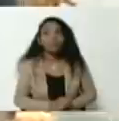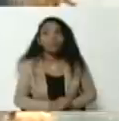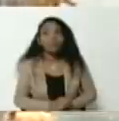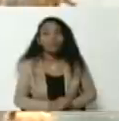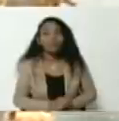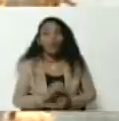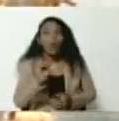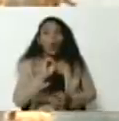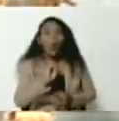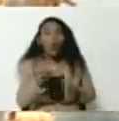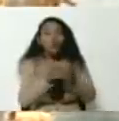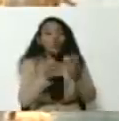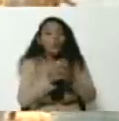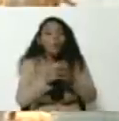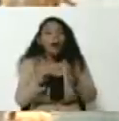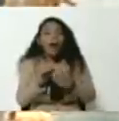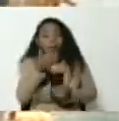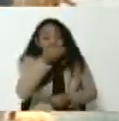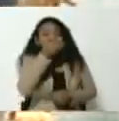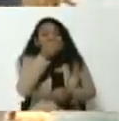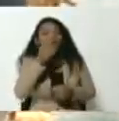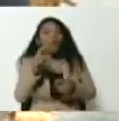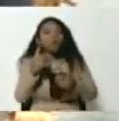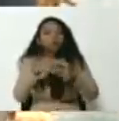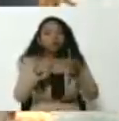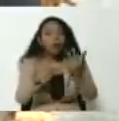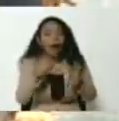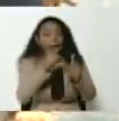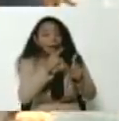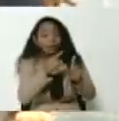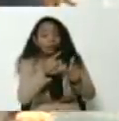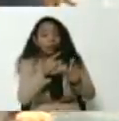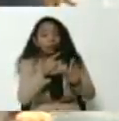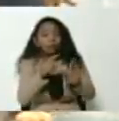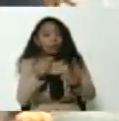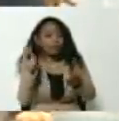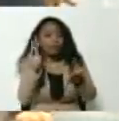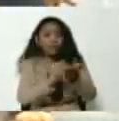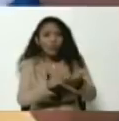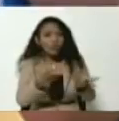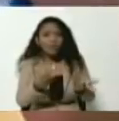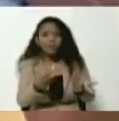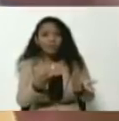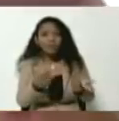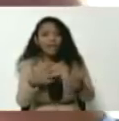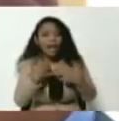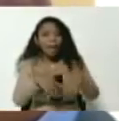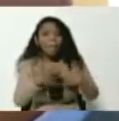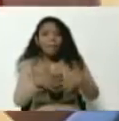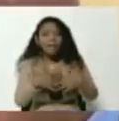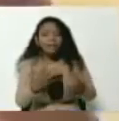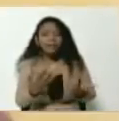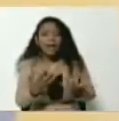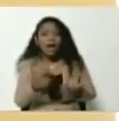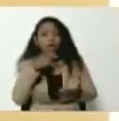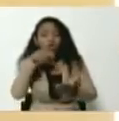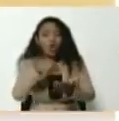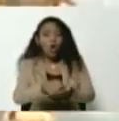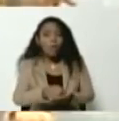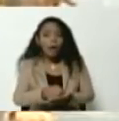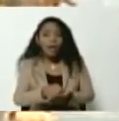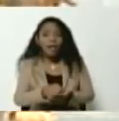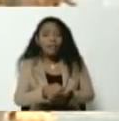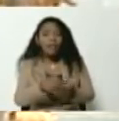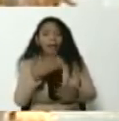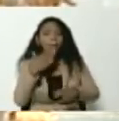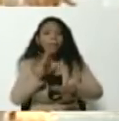o banda para secuestrar a fulano o a sutano. Estos descarados le ponen a su empresa el nombre del